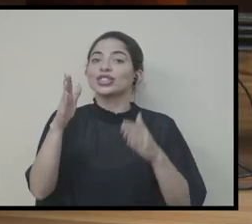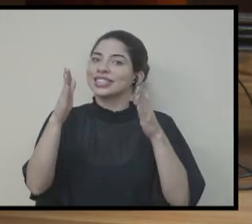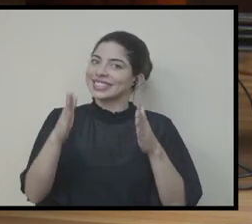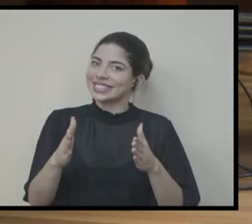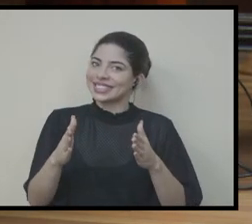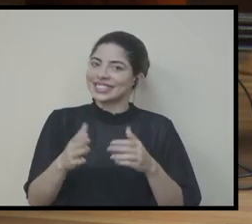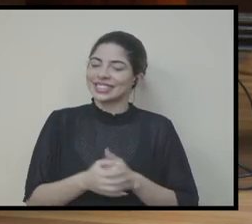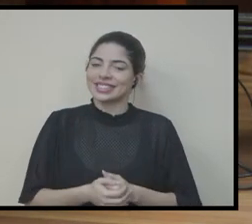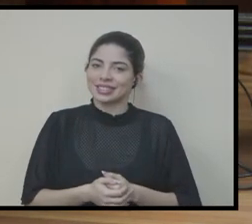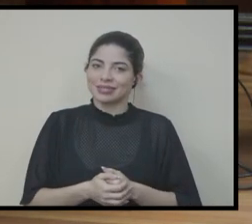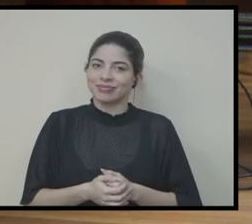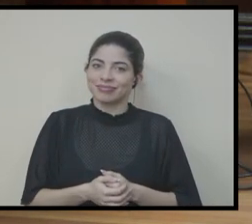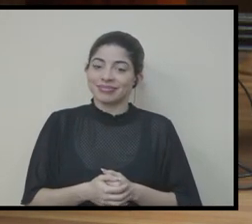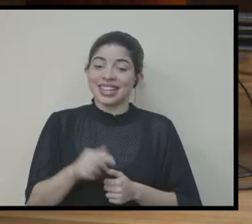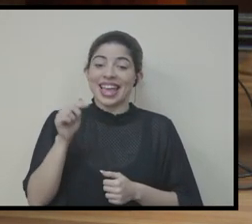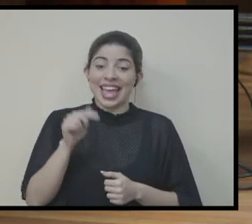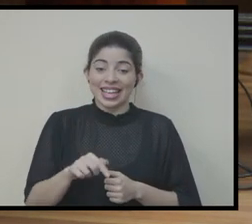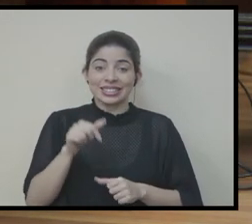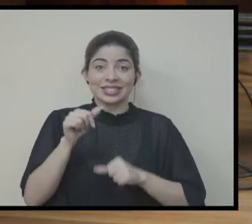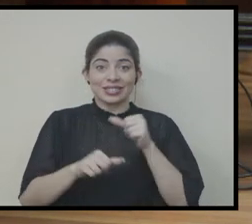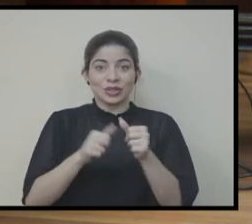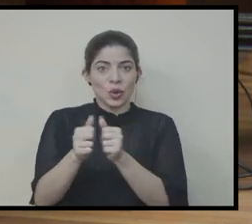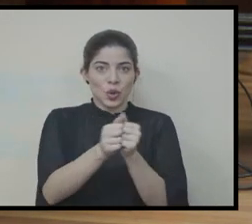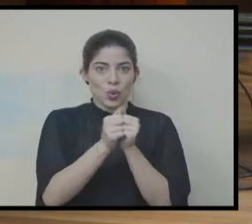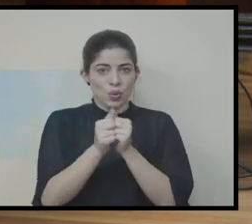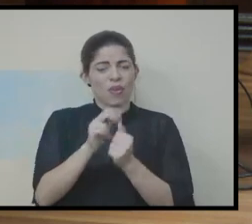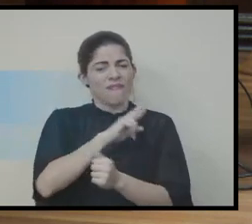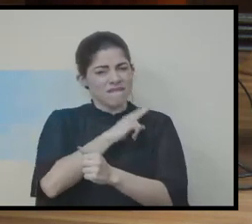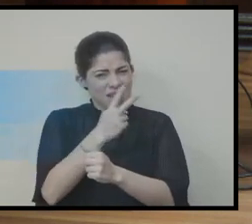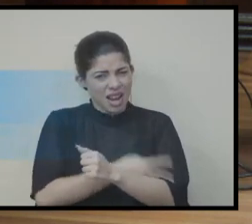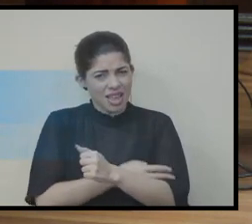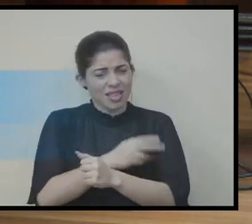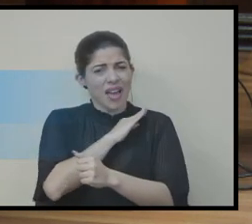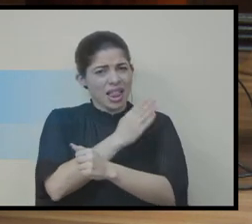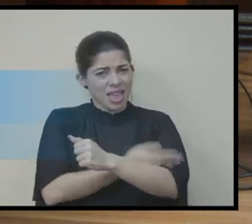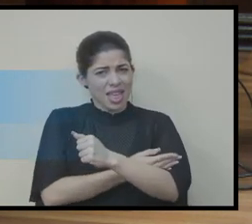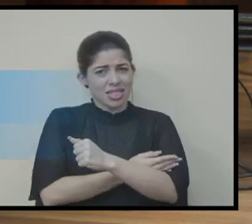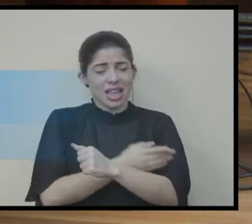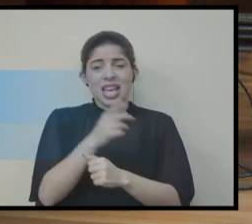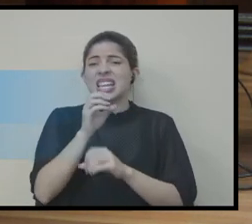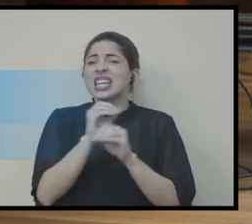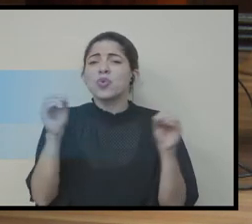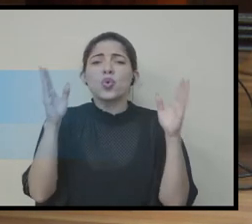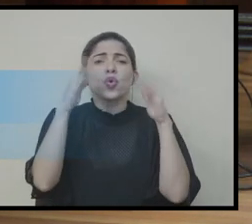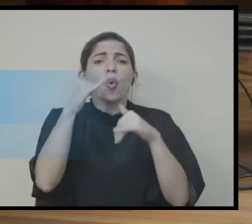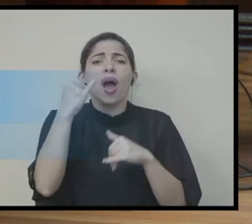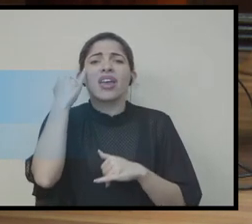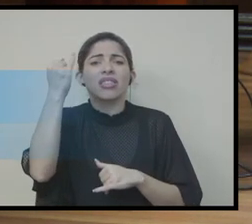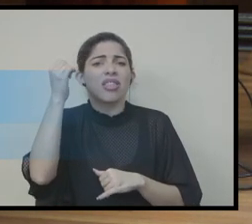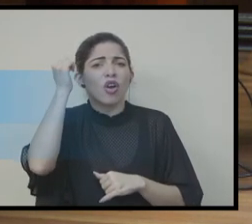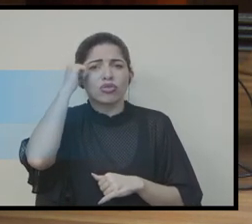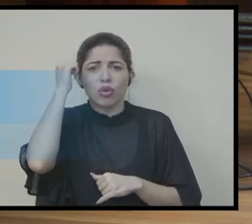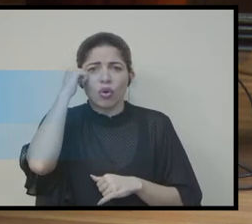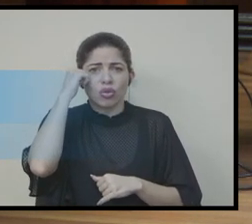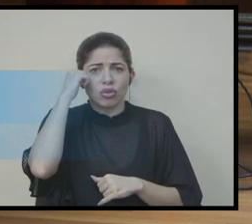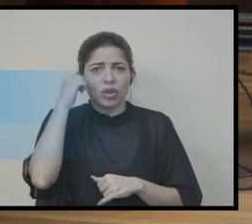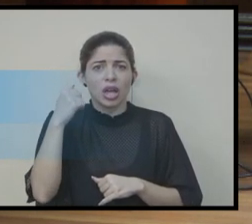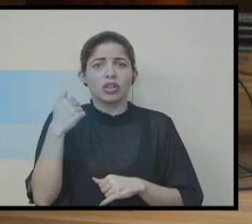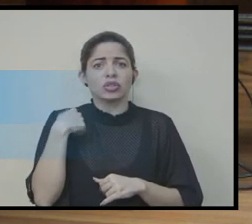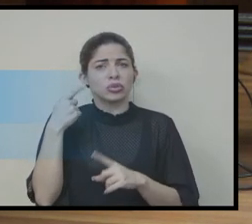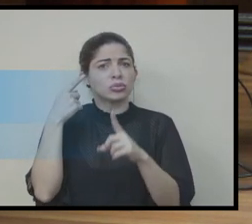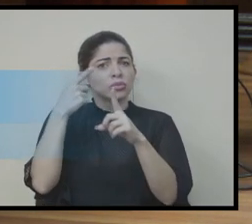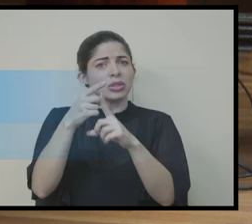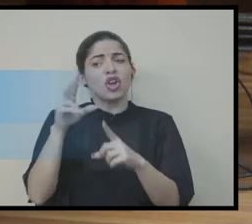Costarricenses, esto lo sacamos adelante. Sean valientes. Si usted tiene una idea, ninguna idea es tonta. Como dicen por ahí, el no ya lo tengo y voy por el